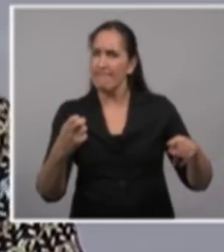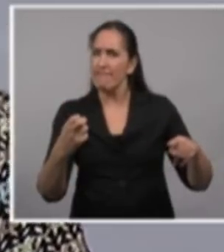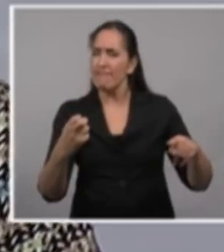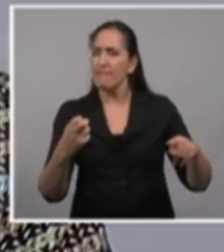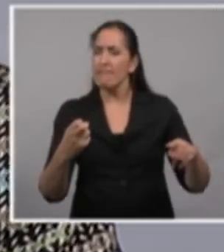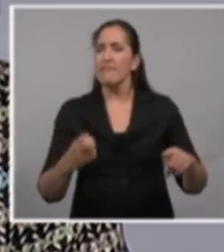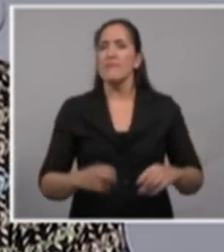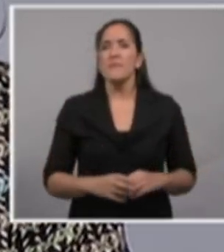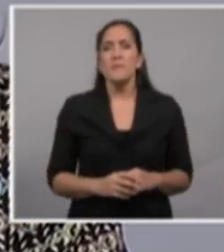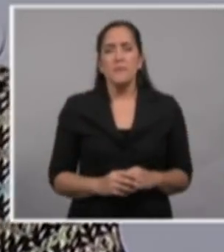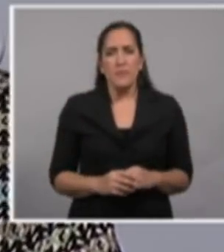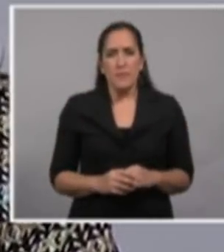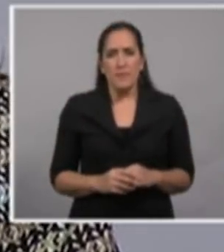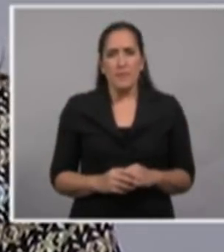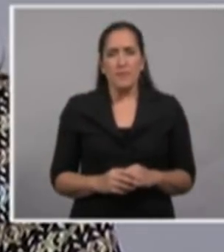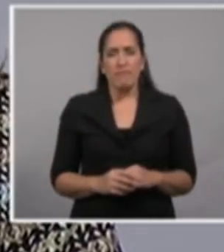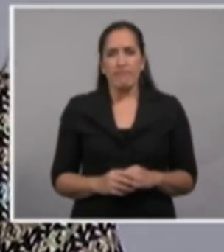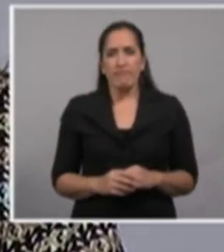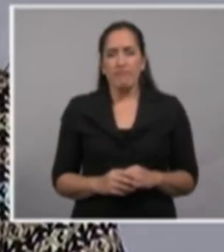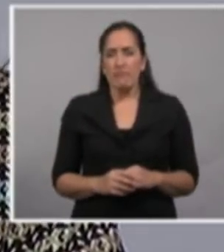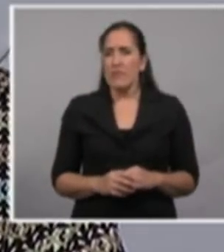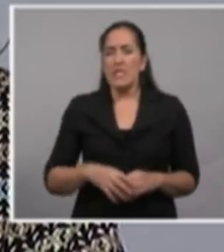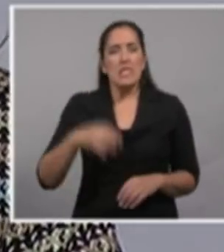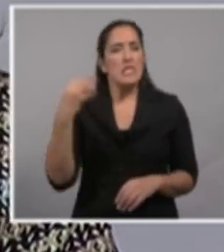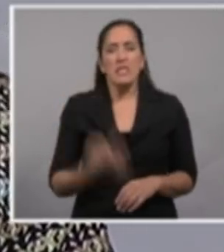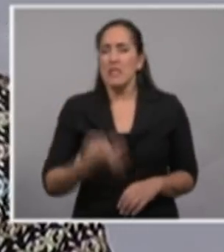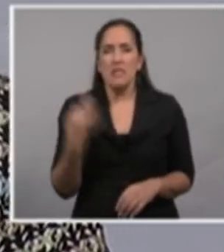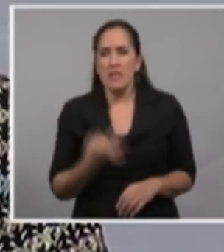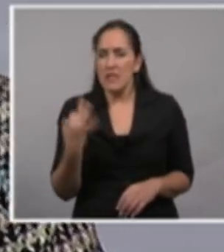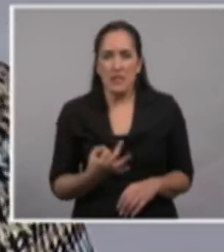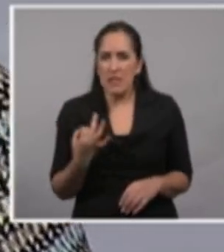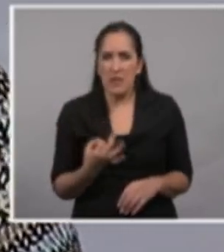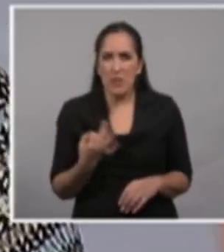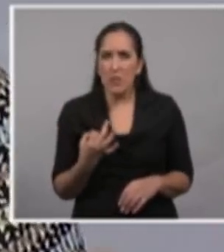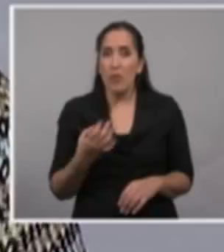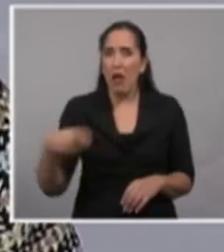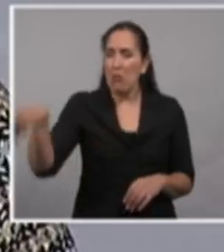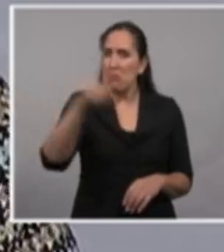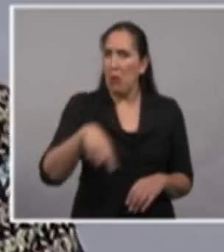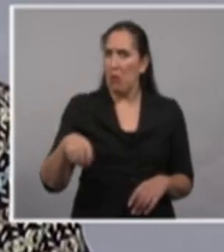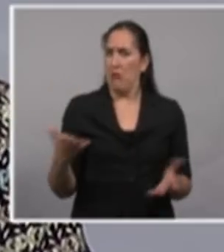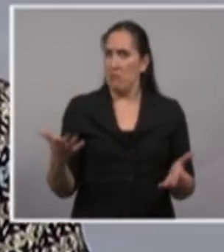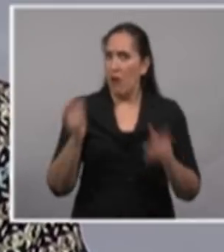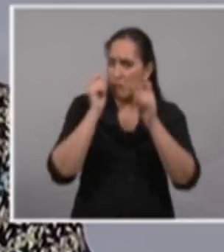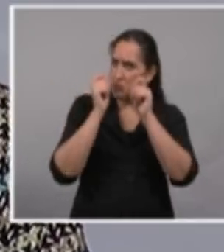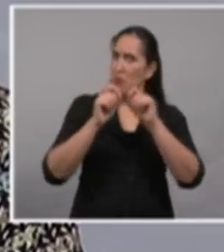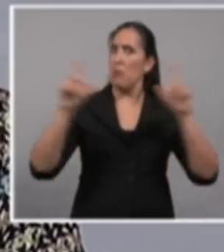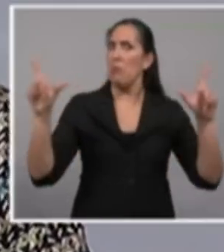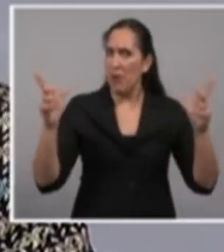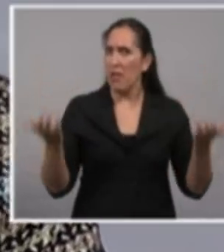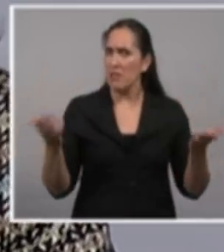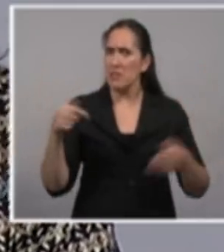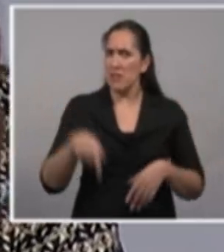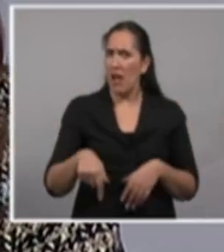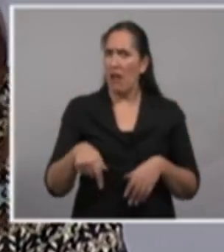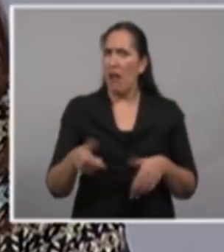seguramente debe haber constituido para todos ustedes una sorpresa esta reunión